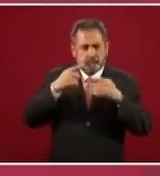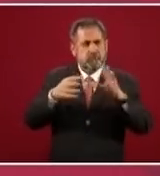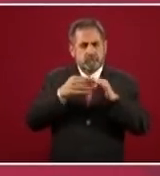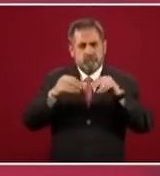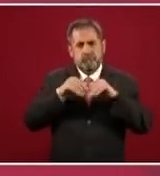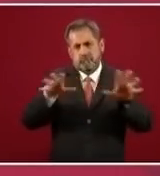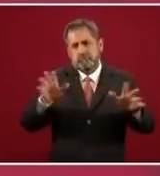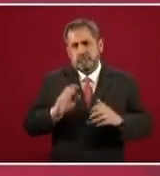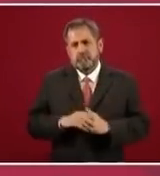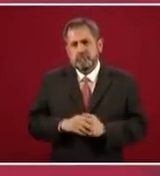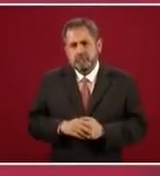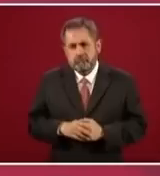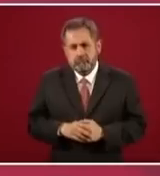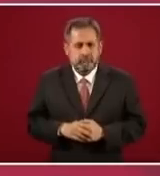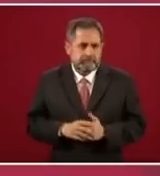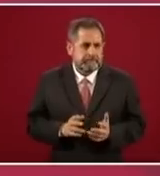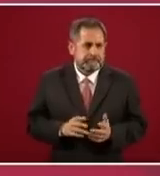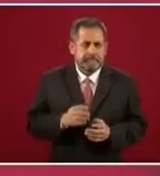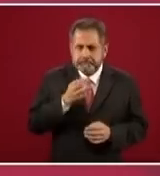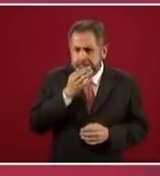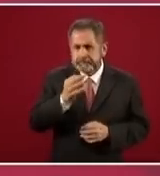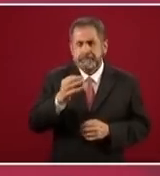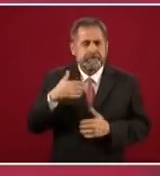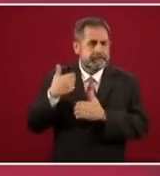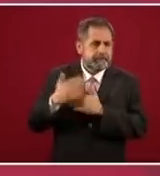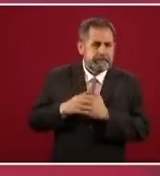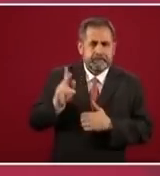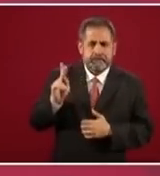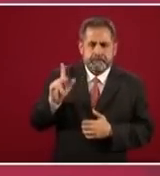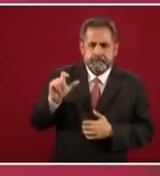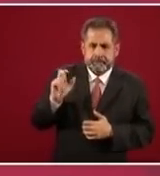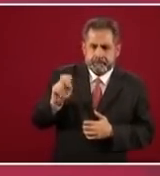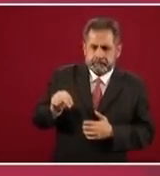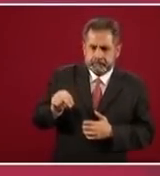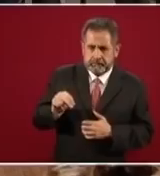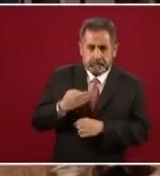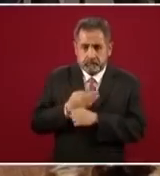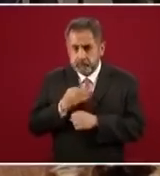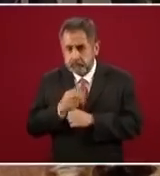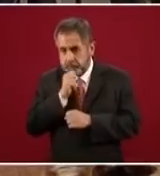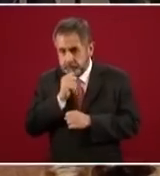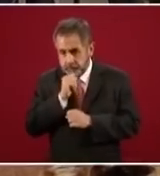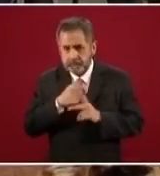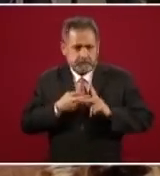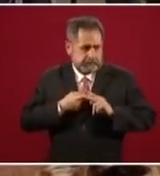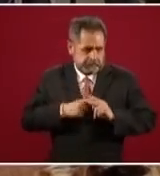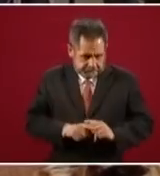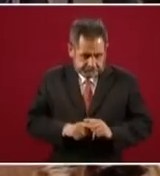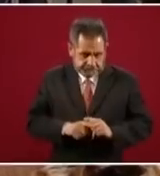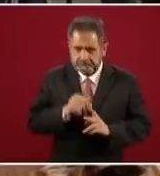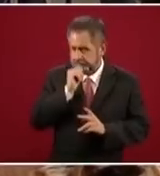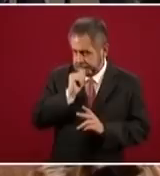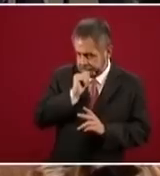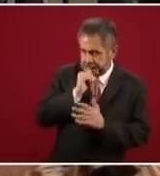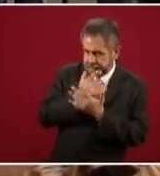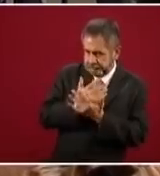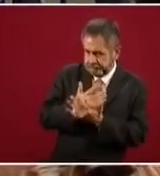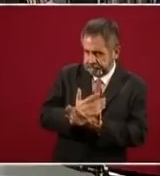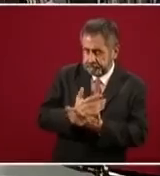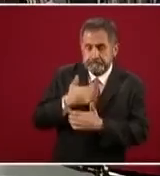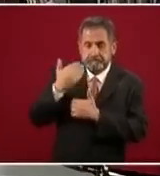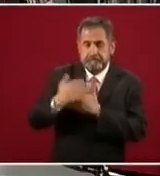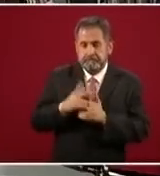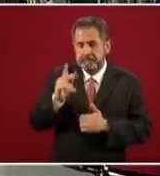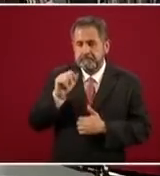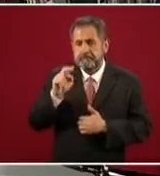se va a dar a conocer el plan en su momento, pero ya empezamos a analizarlo. ¿Cuánto tiempo le